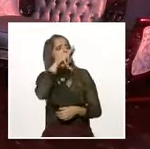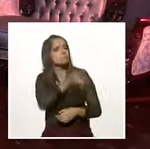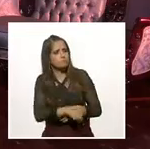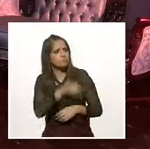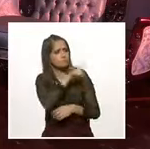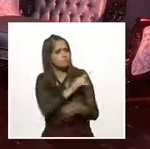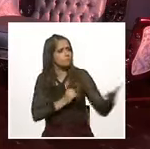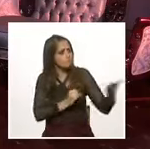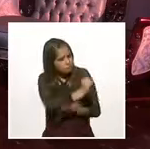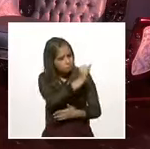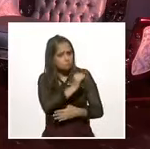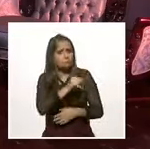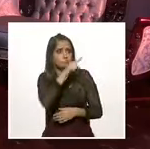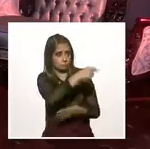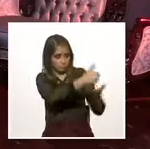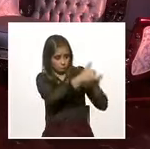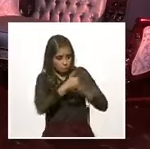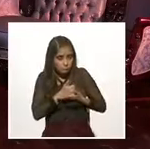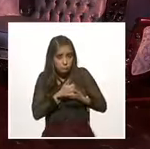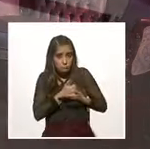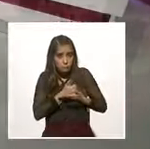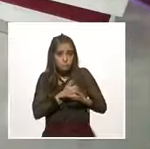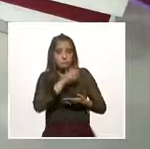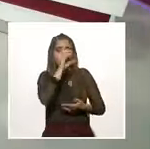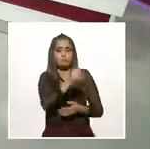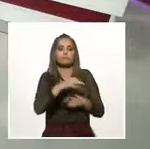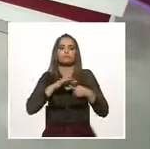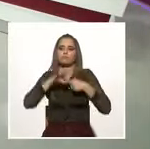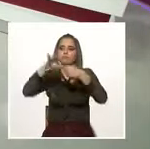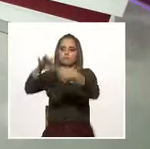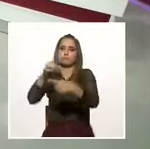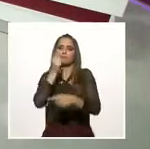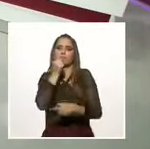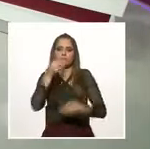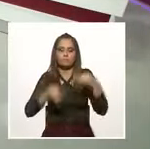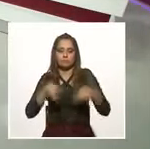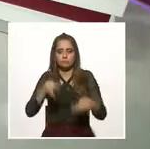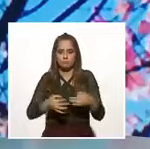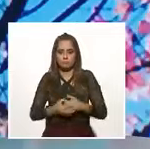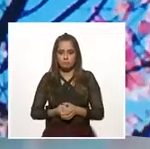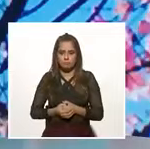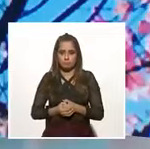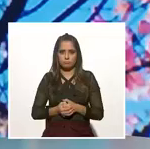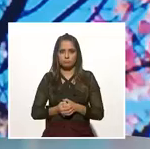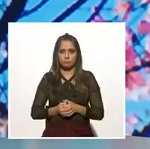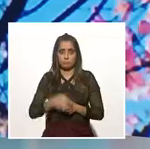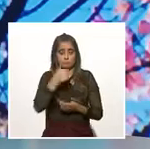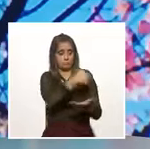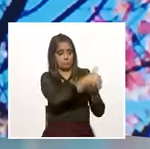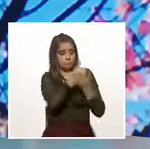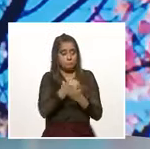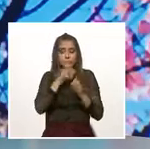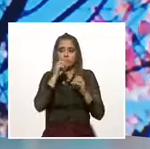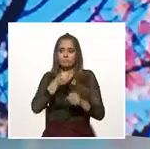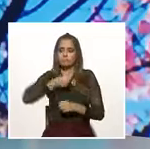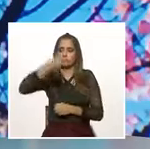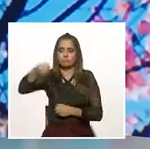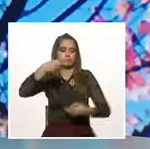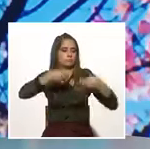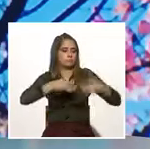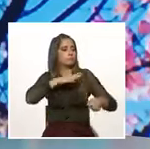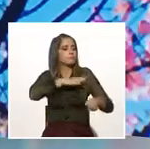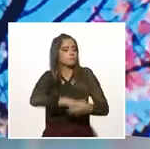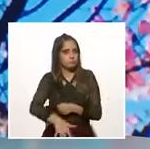que decidir. O me ayuda o me entrega. O me ayuda o me entrega. Fíjate. Esta